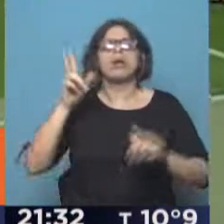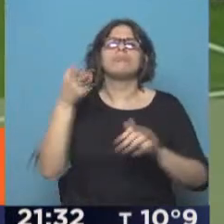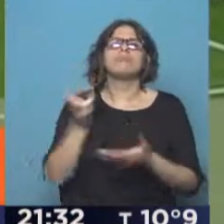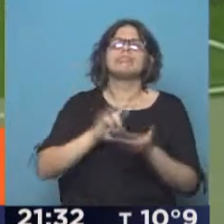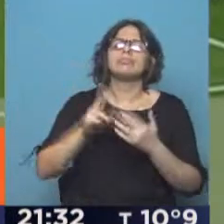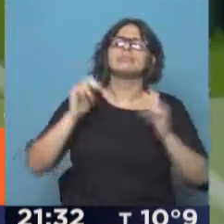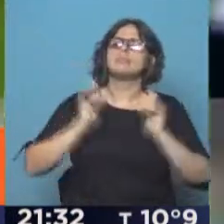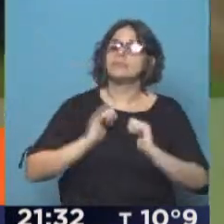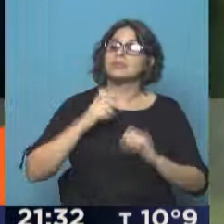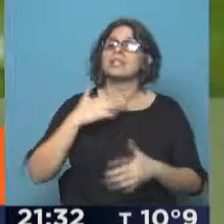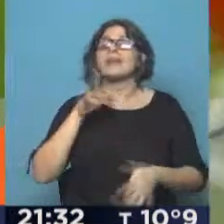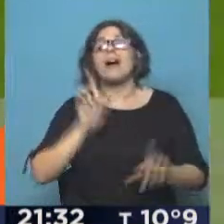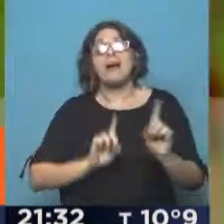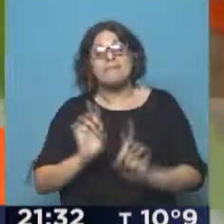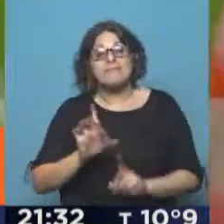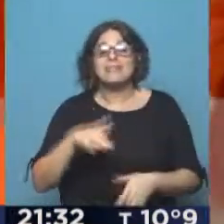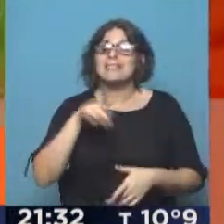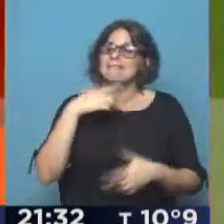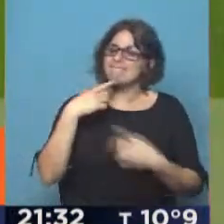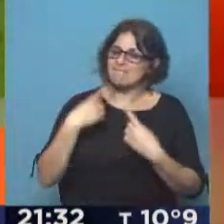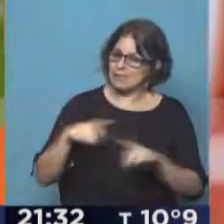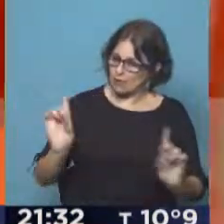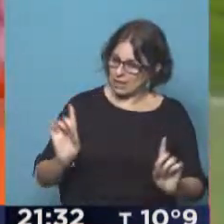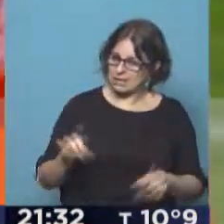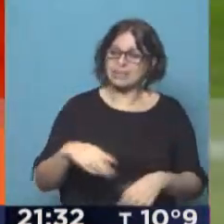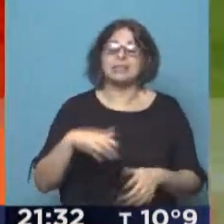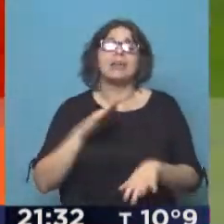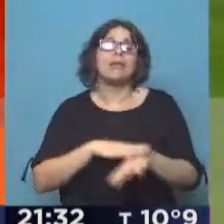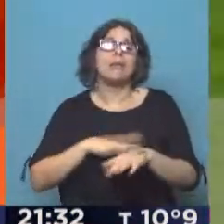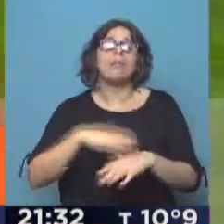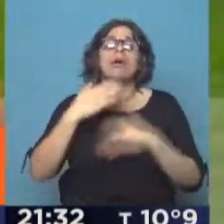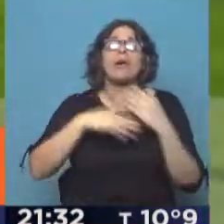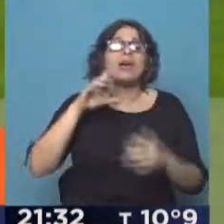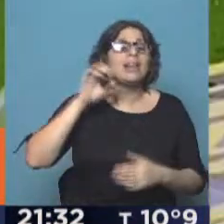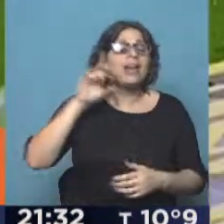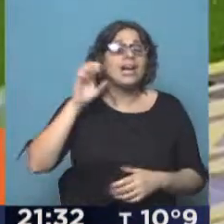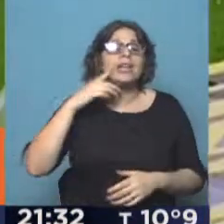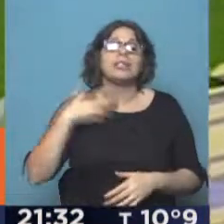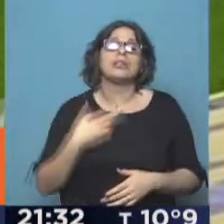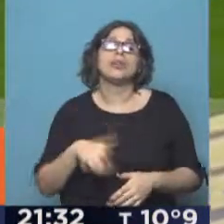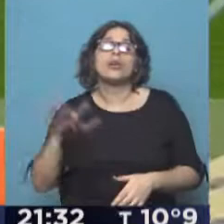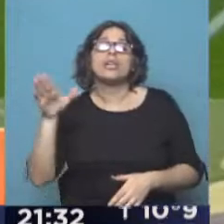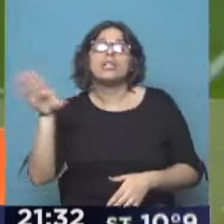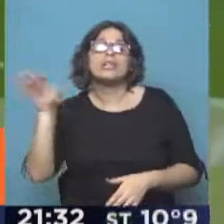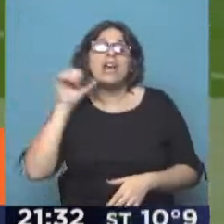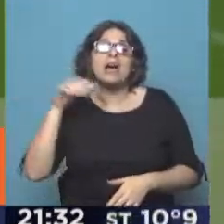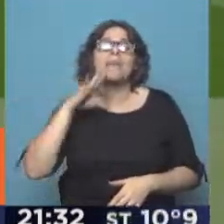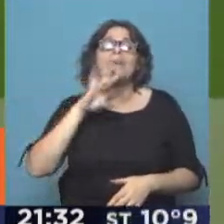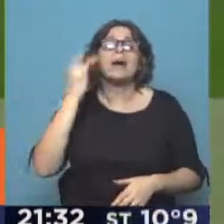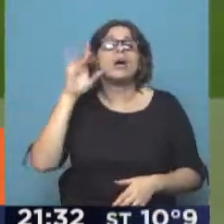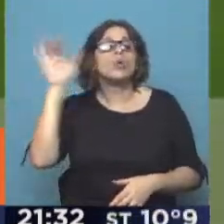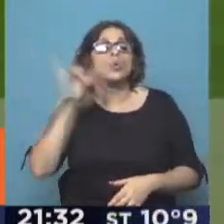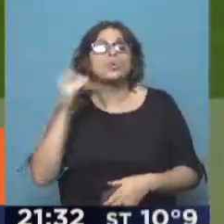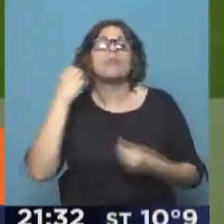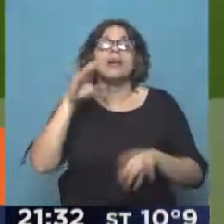repetición ya varias veces, es otra cosa. Pero Alario no perdona. Citado por Bauza, entusiasmado para el seleccionado